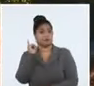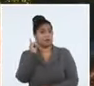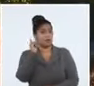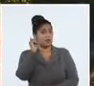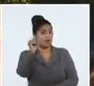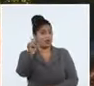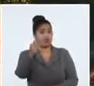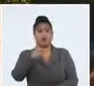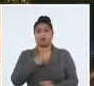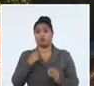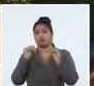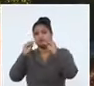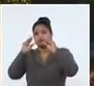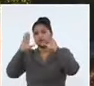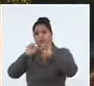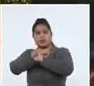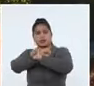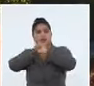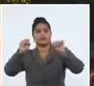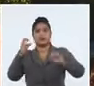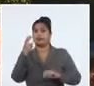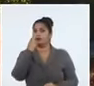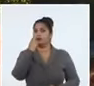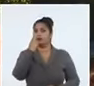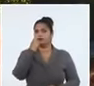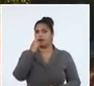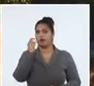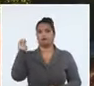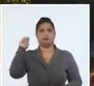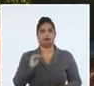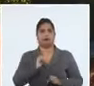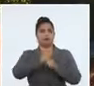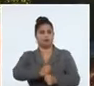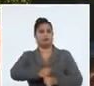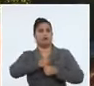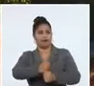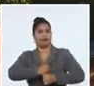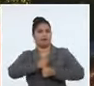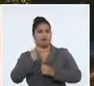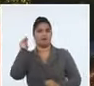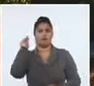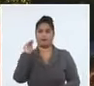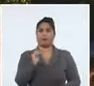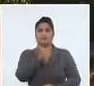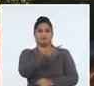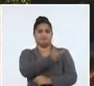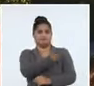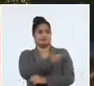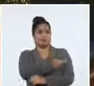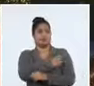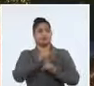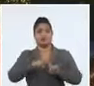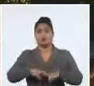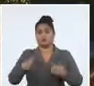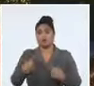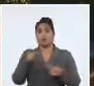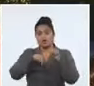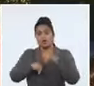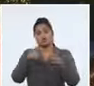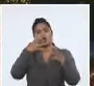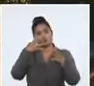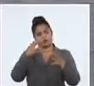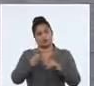ese café, para el caballo, vine a lo que es la vacunación, porque la vacunación es para lo